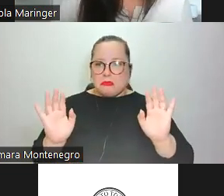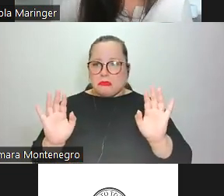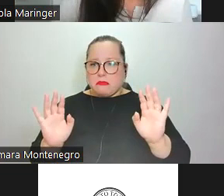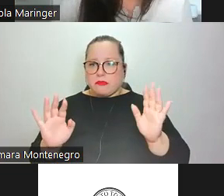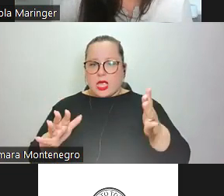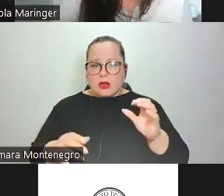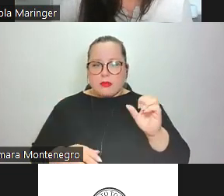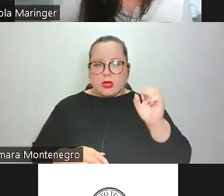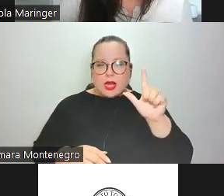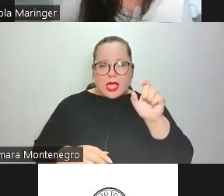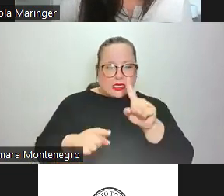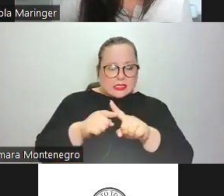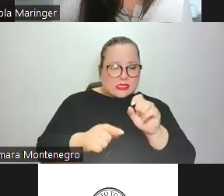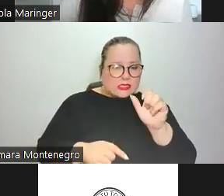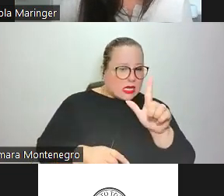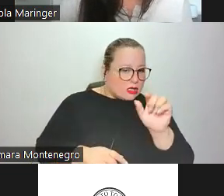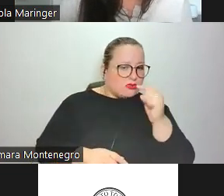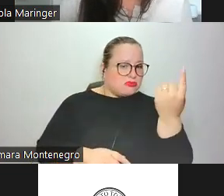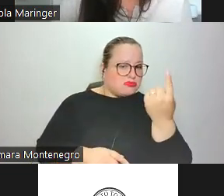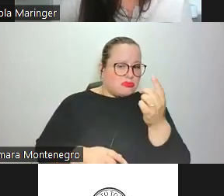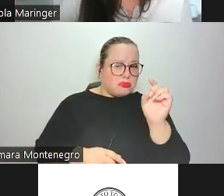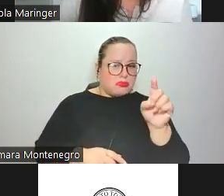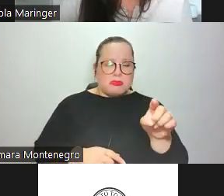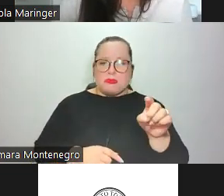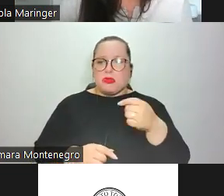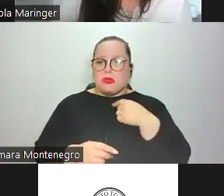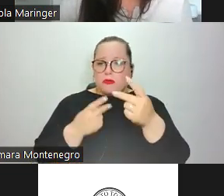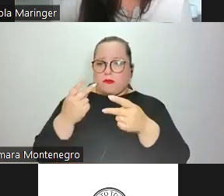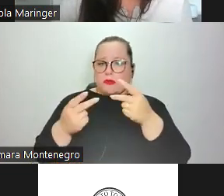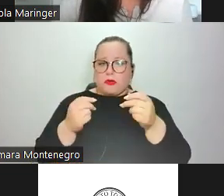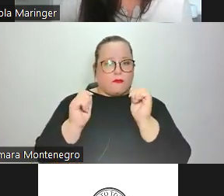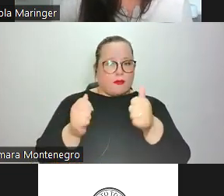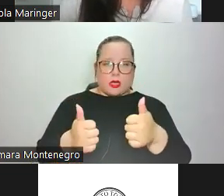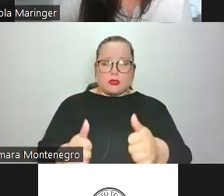solo a ti. Puede ser. Yo veo ahí todo bien en la conexión.